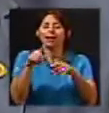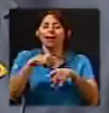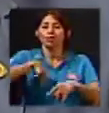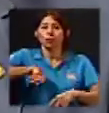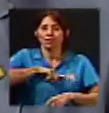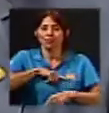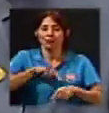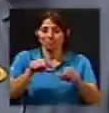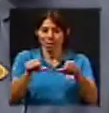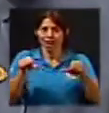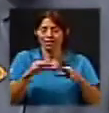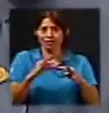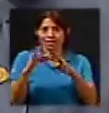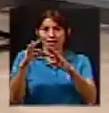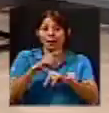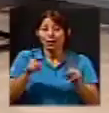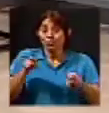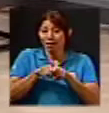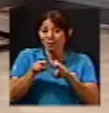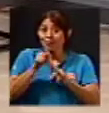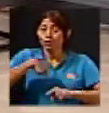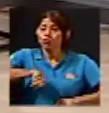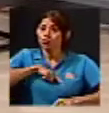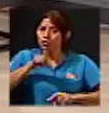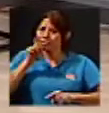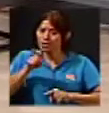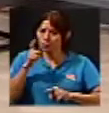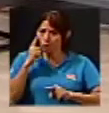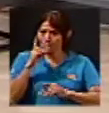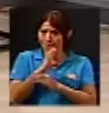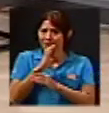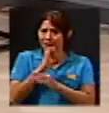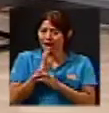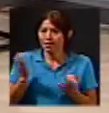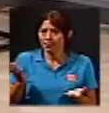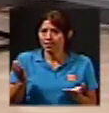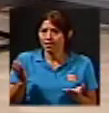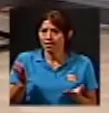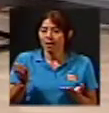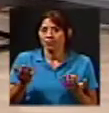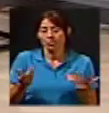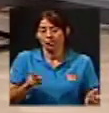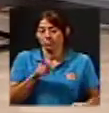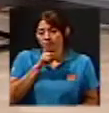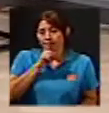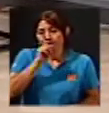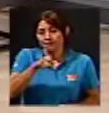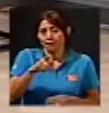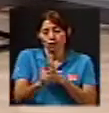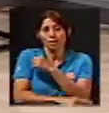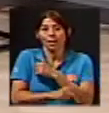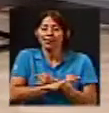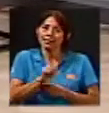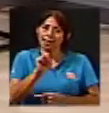porque nosotros tenemos que velar, don Juan, y esto creo que es importante, de que, si bien es cierto, el país tiene que tener